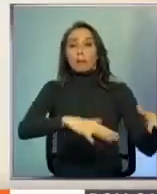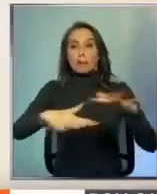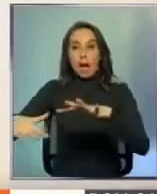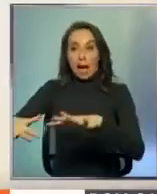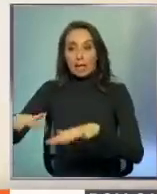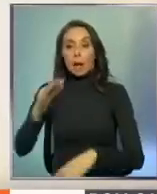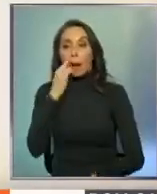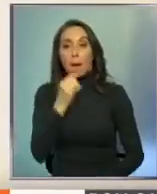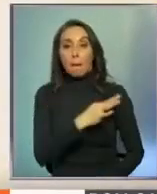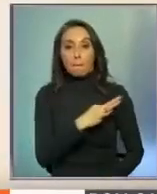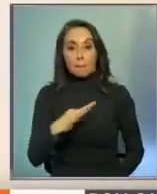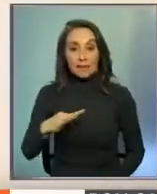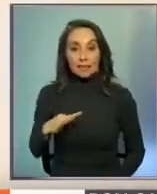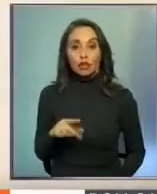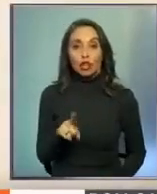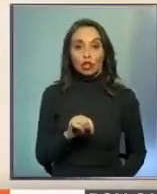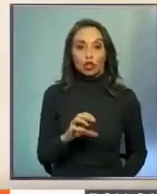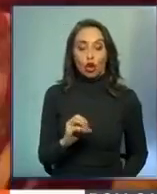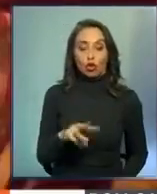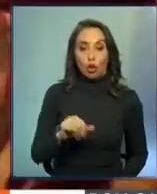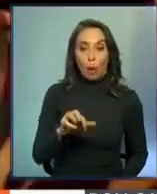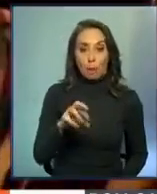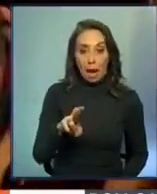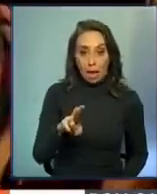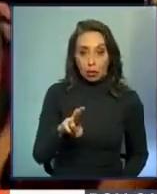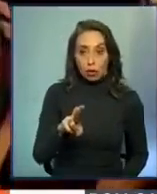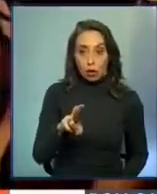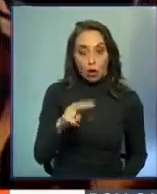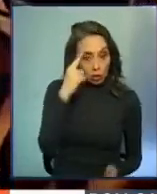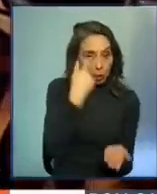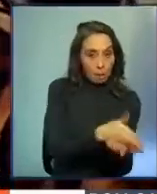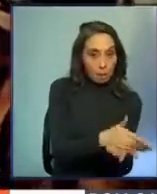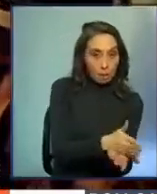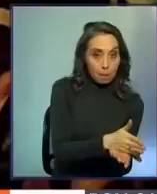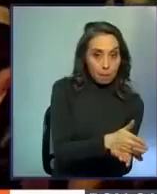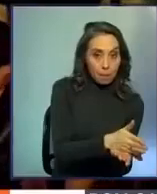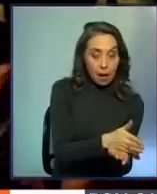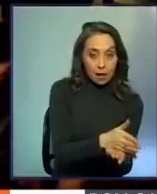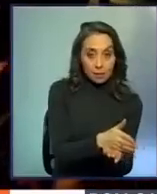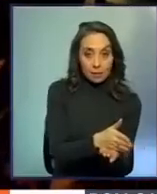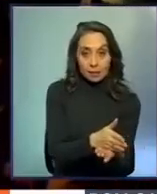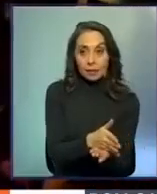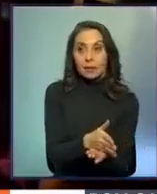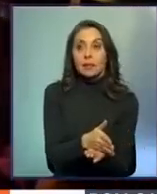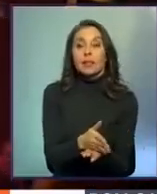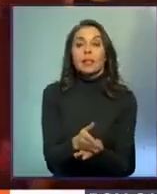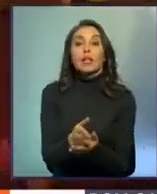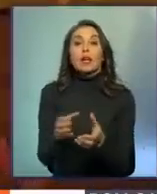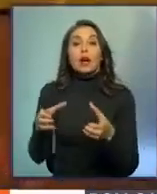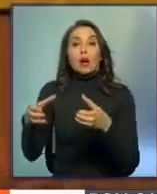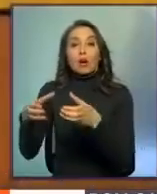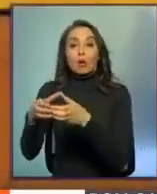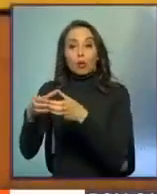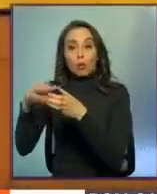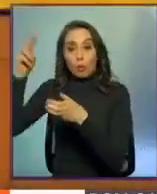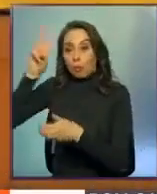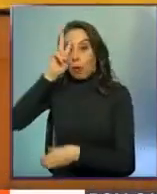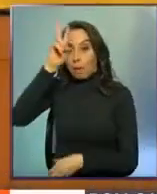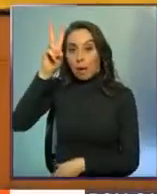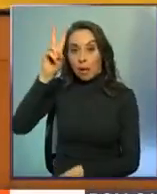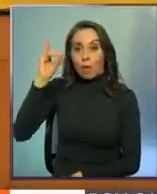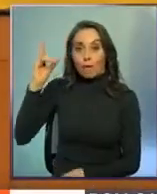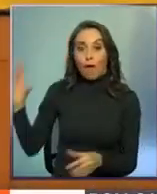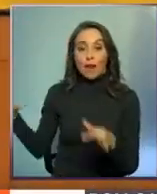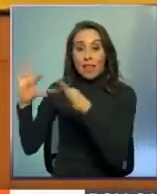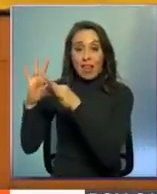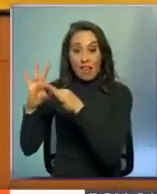campaña, don Rafael Sotomayor Baeza, conduce un plan para cortar en dos a las tropas aliadas de Perú y Bolivia,